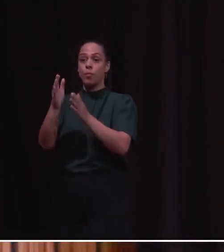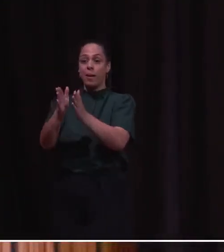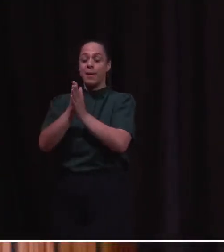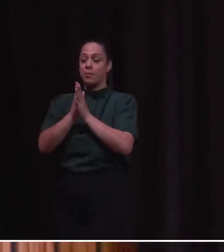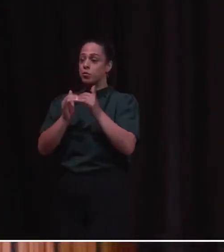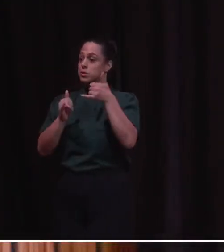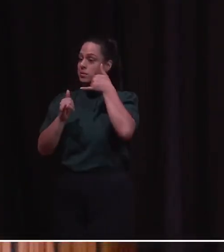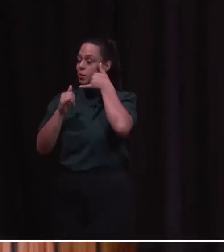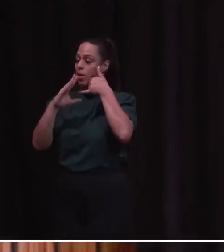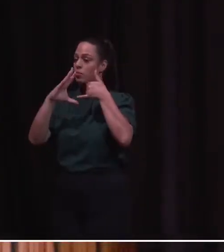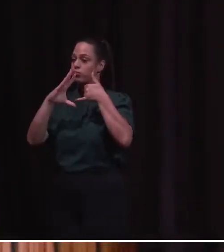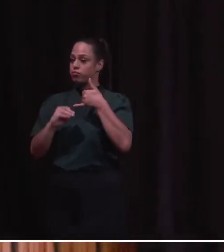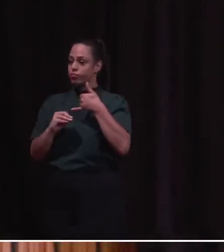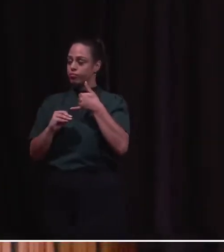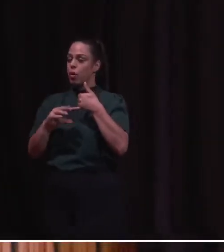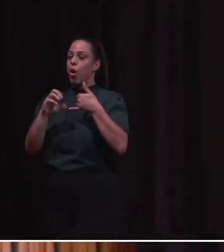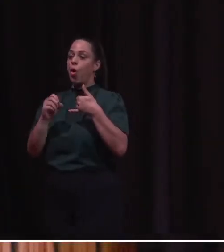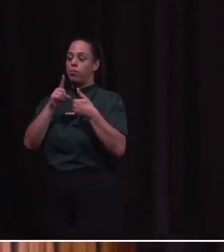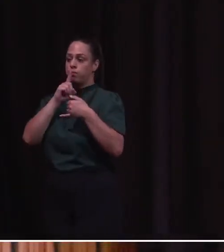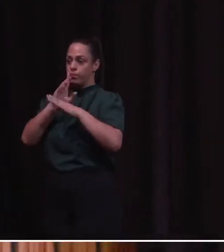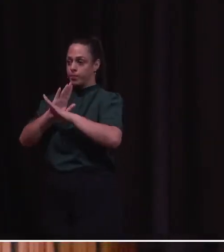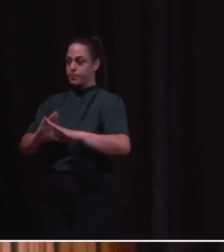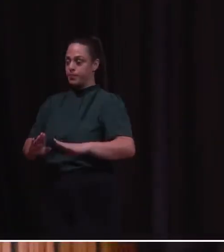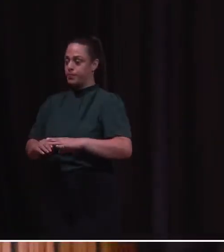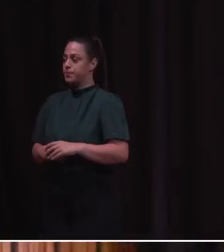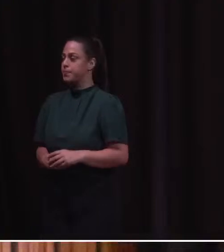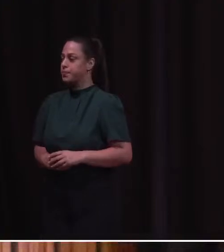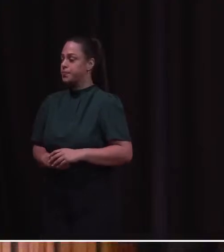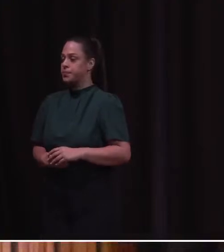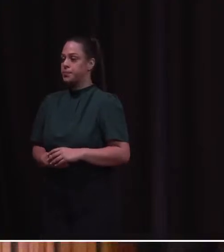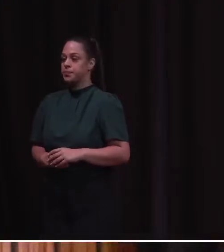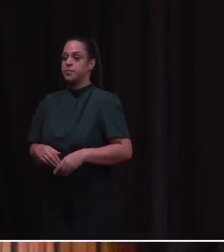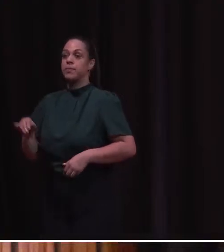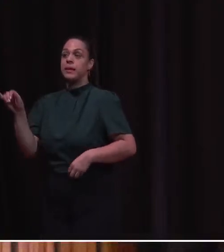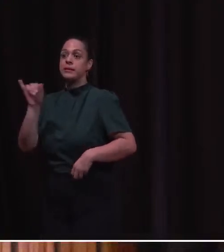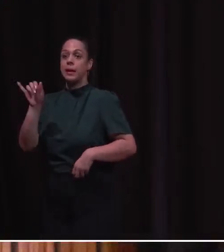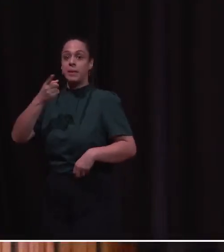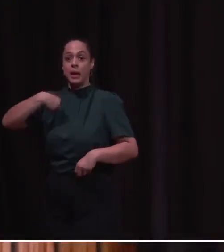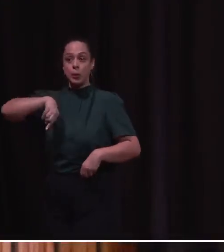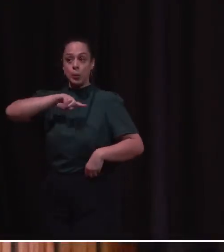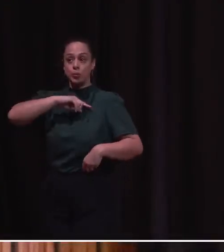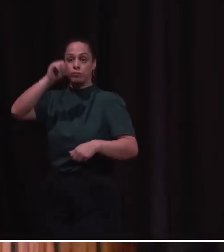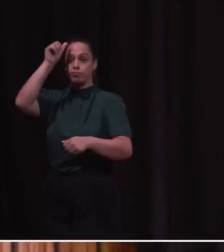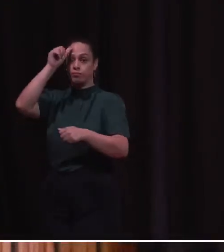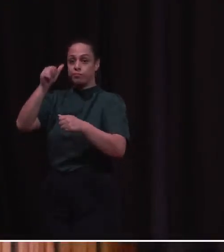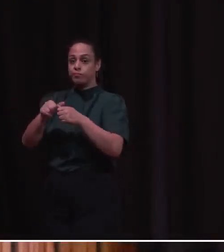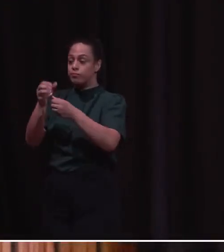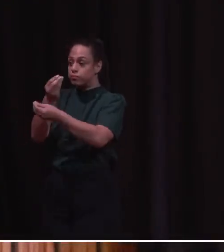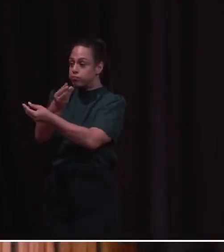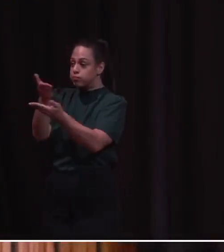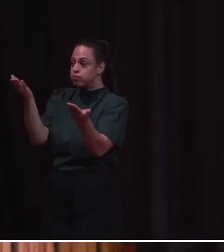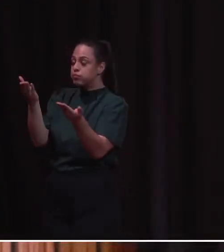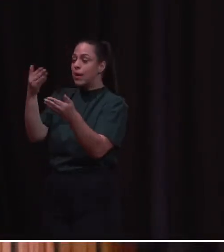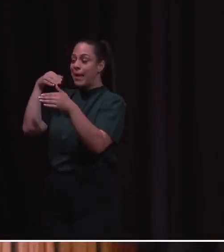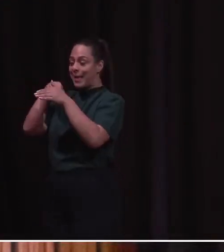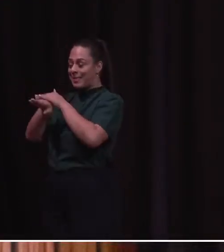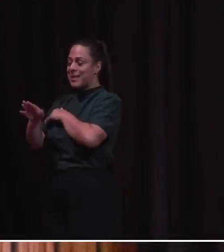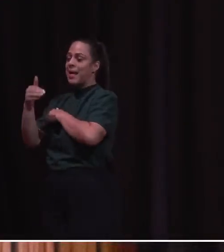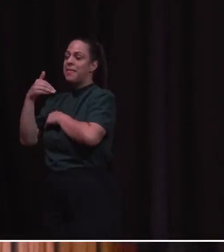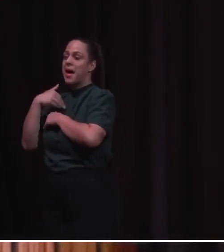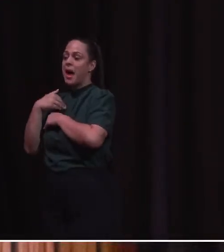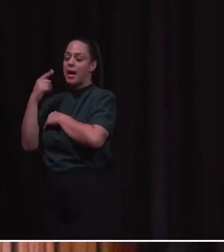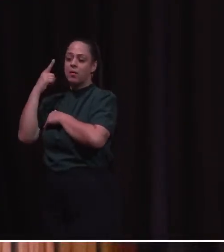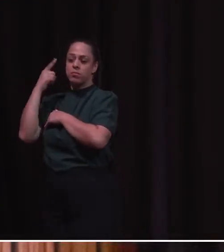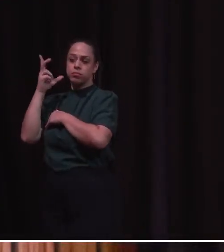sus celulares o configurarlos en modo silencio. Además, les recordamos que a la entrada están los aparatos de traducción simultánea, por